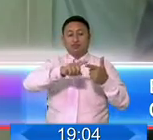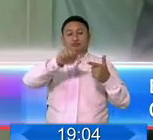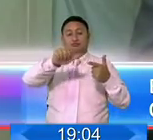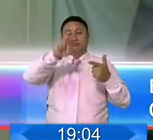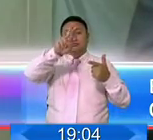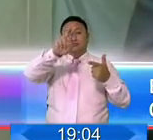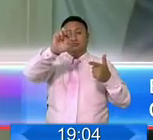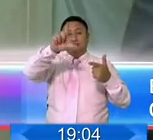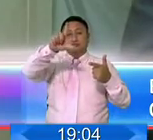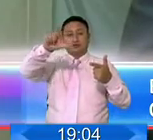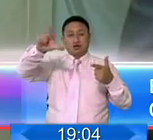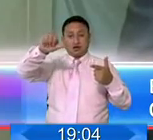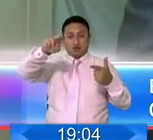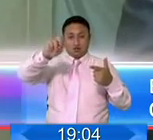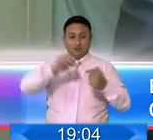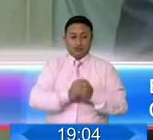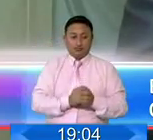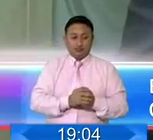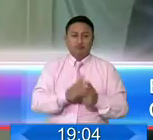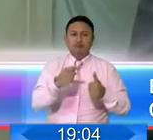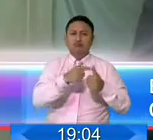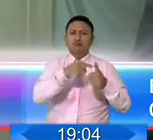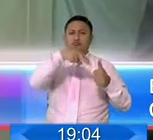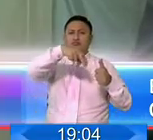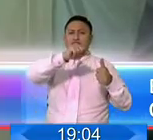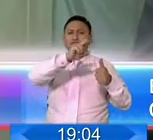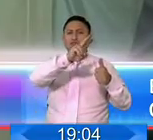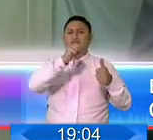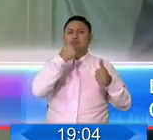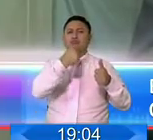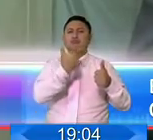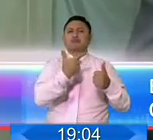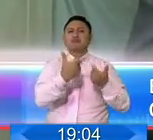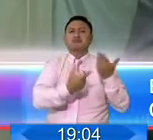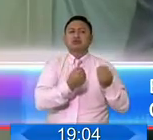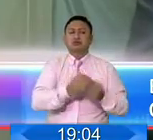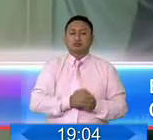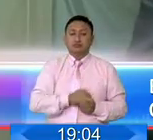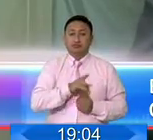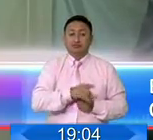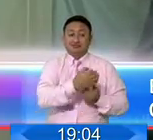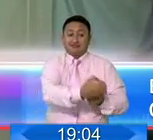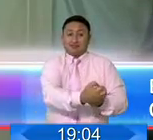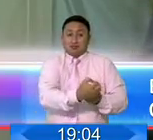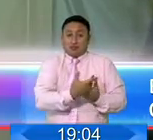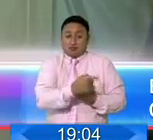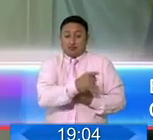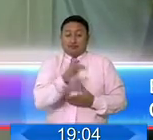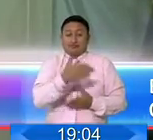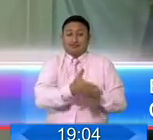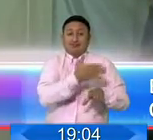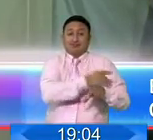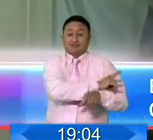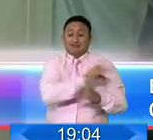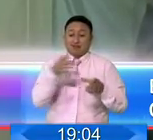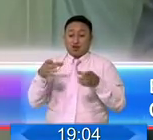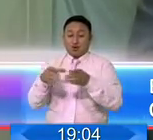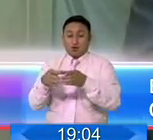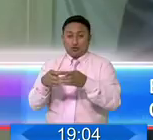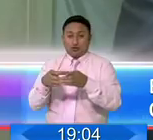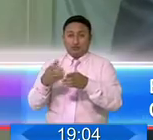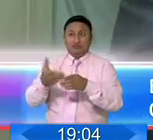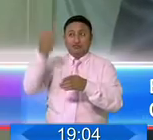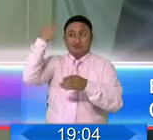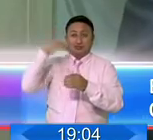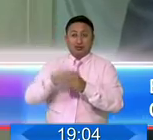El testimonio de César Navas se centró básicamente en afirmar que el informe de la comisión interinstitucional del